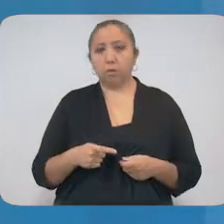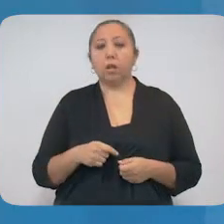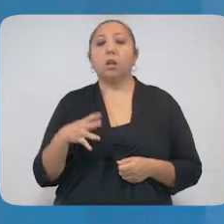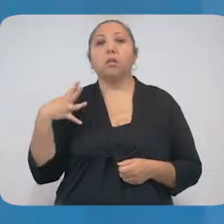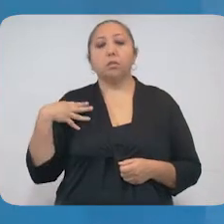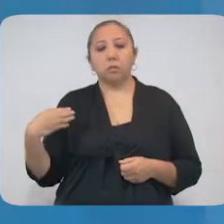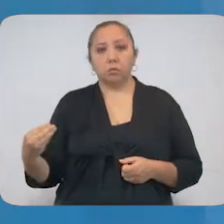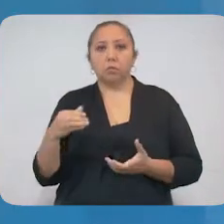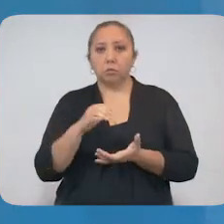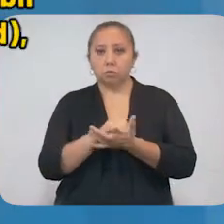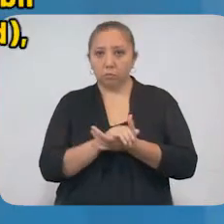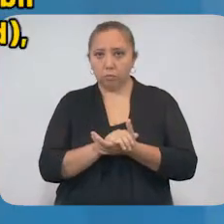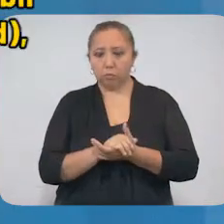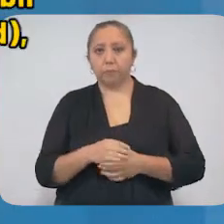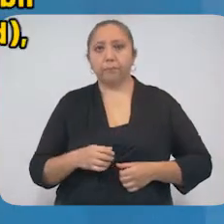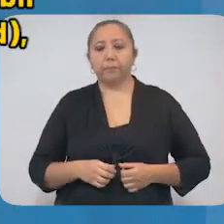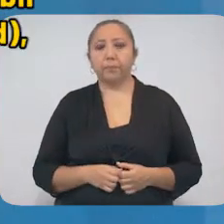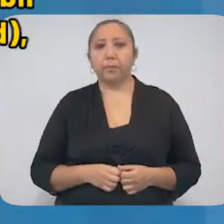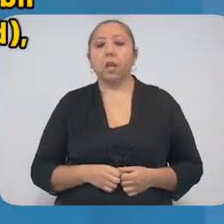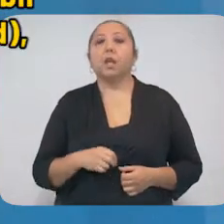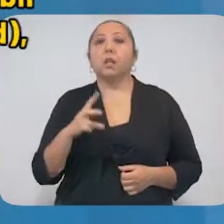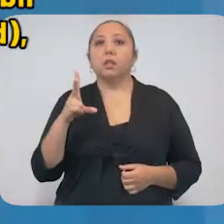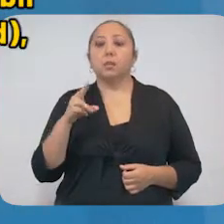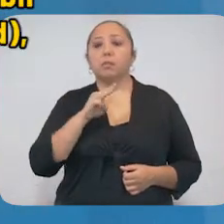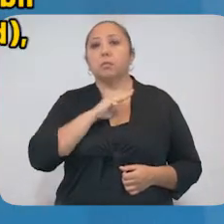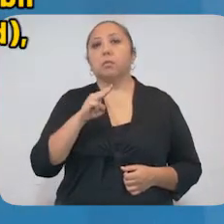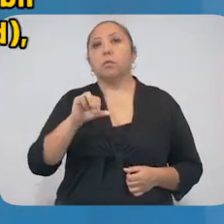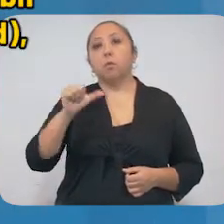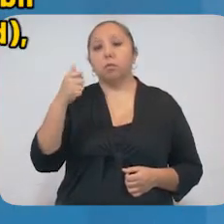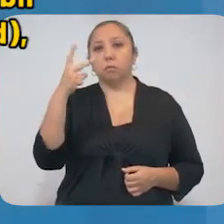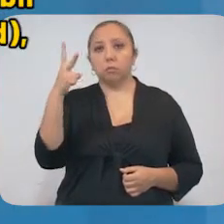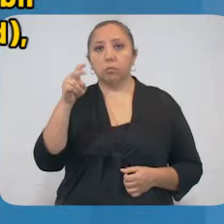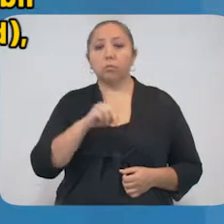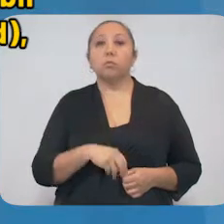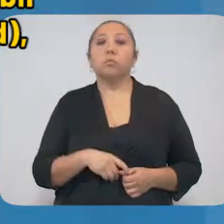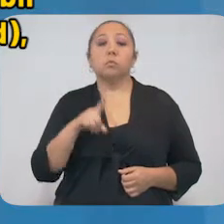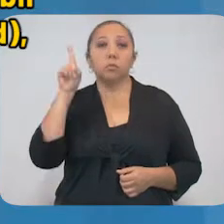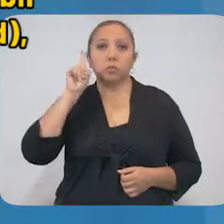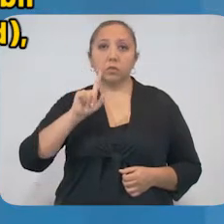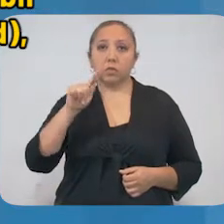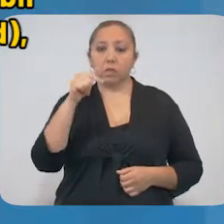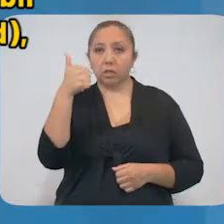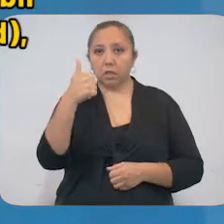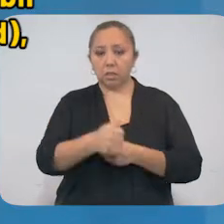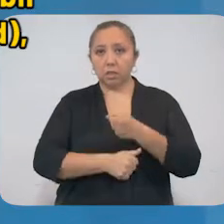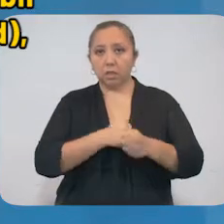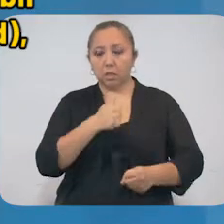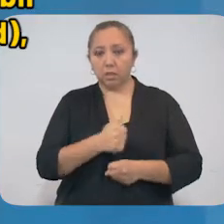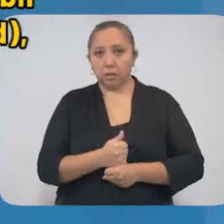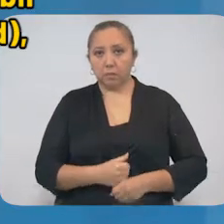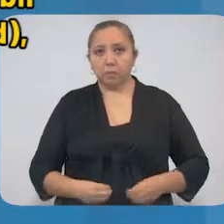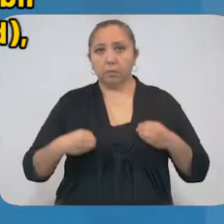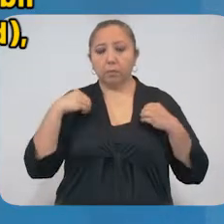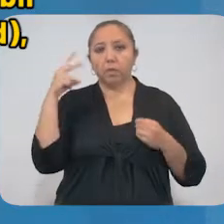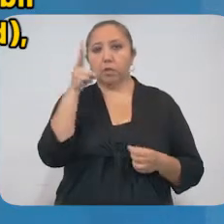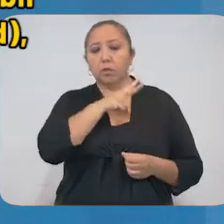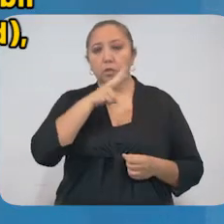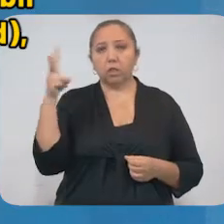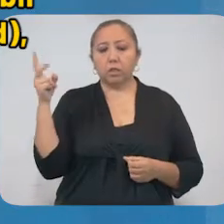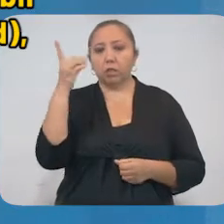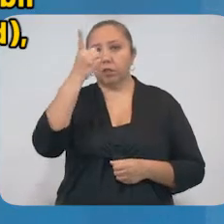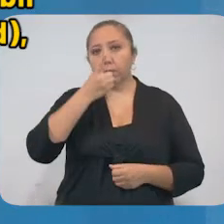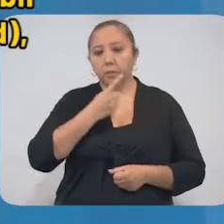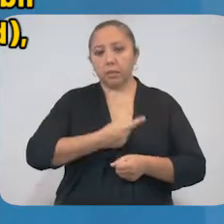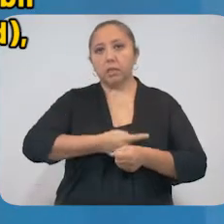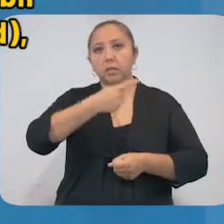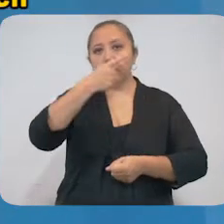su esposo. También fallecieron otras 2 mujeres, una de 76 años, originaria y residente de Valladolid, con